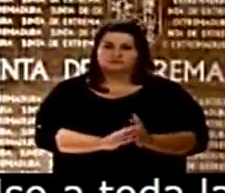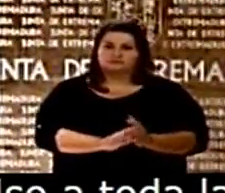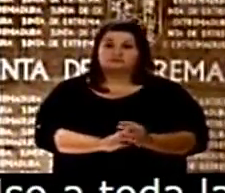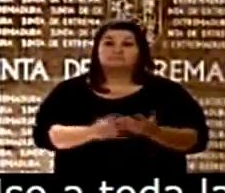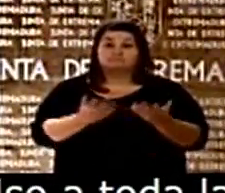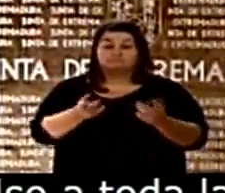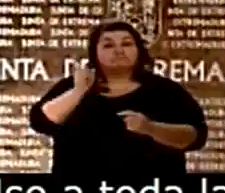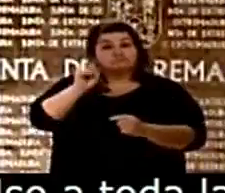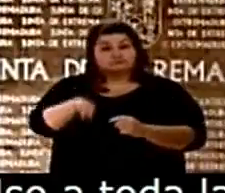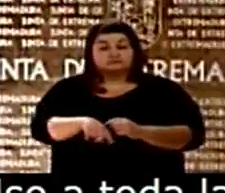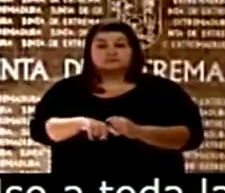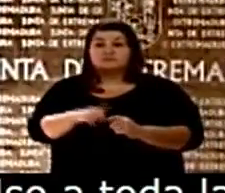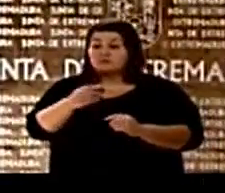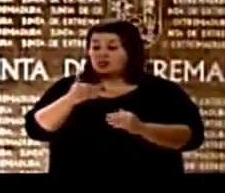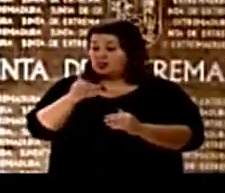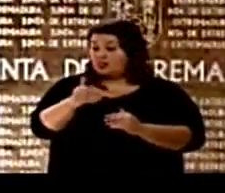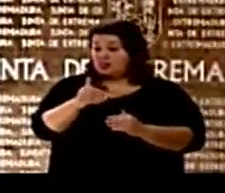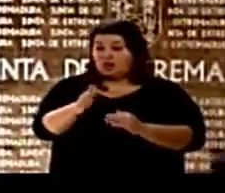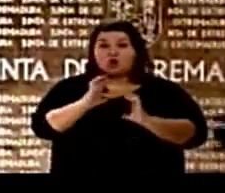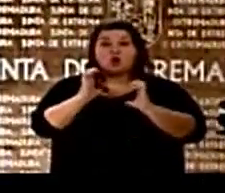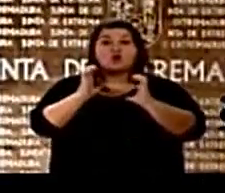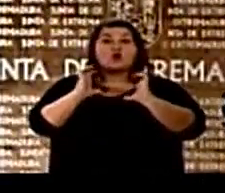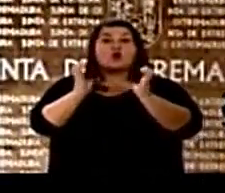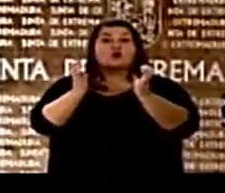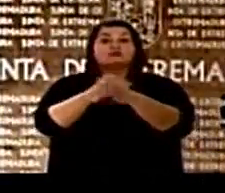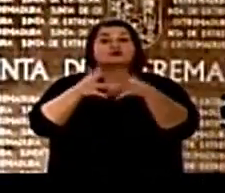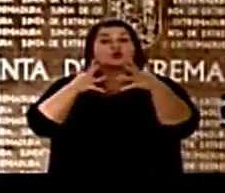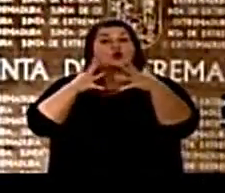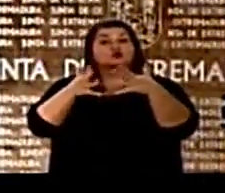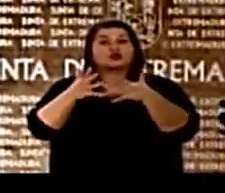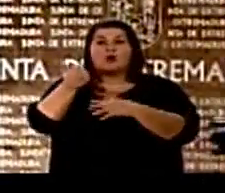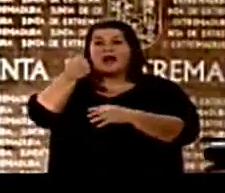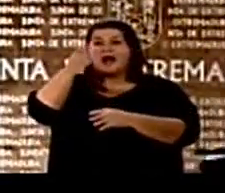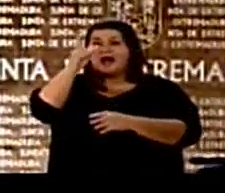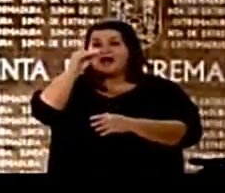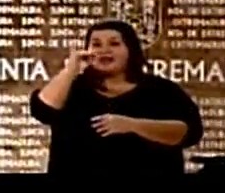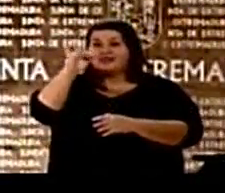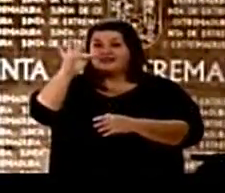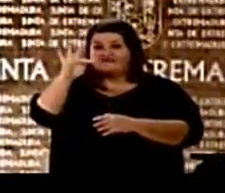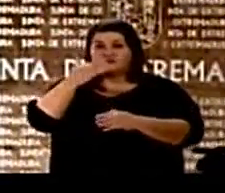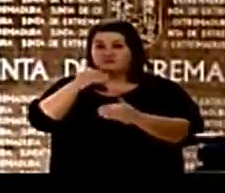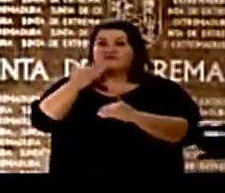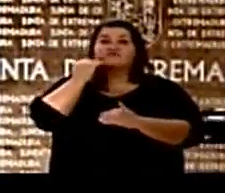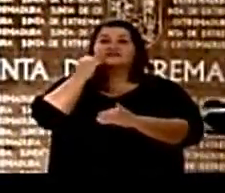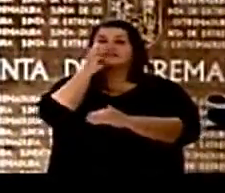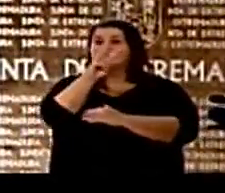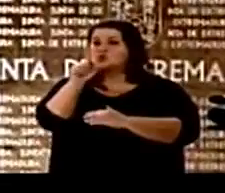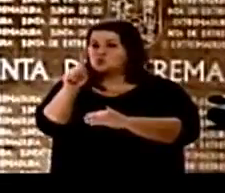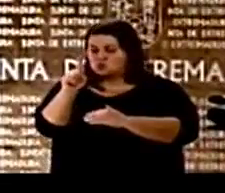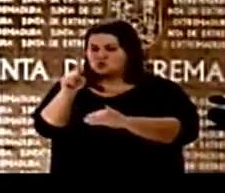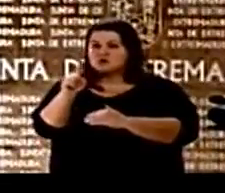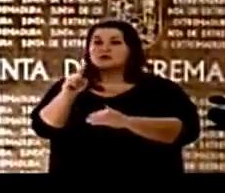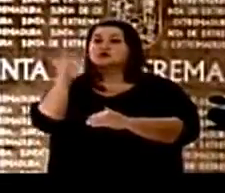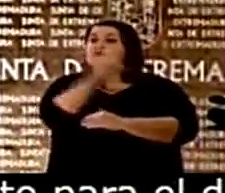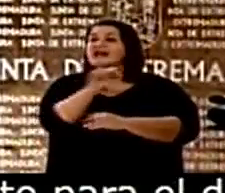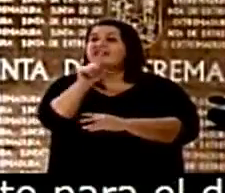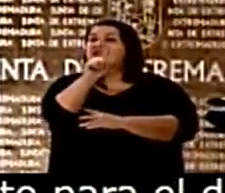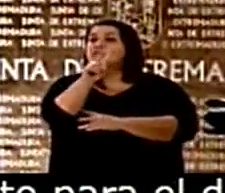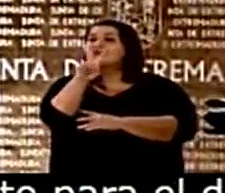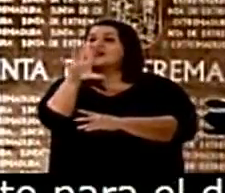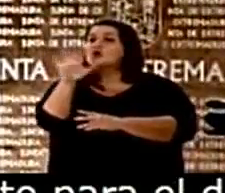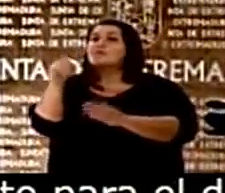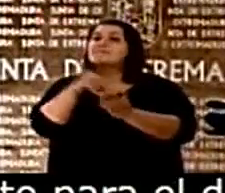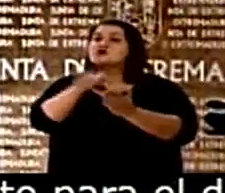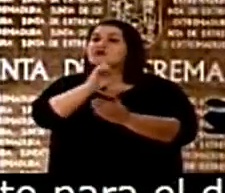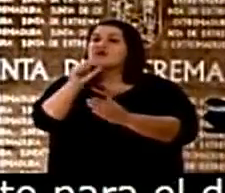De hecho, el próximo Consejo de Adif, que está previsto para el día 31, va a licitar 125 millones de euros